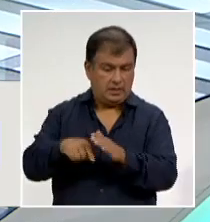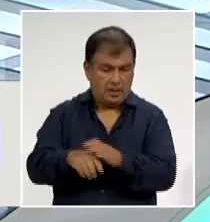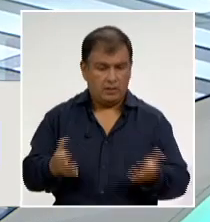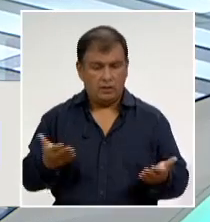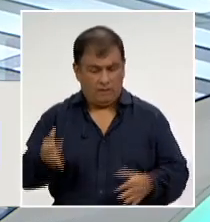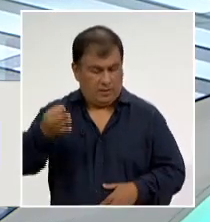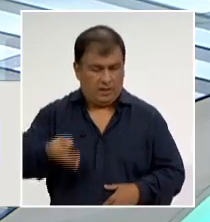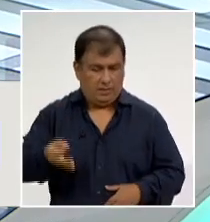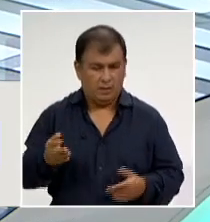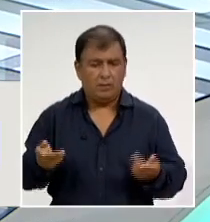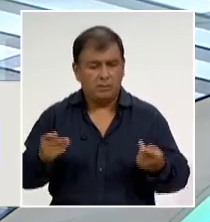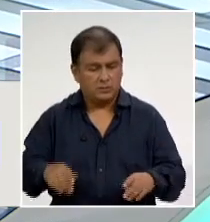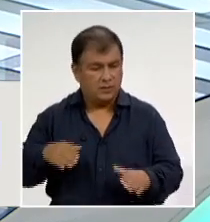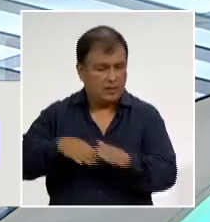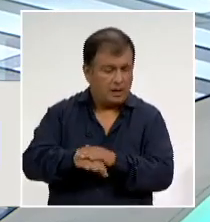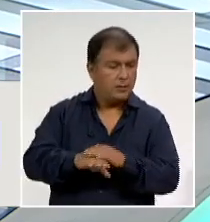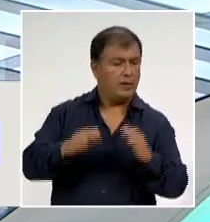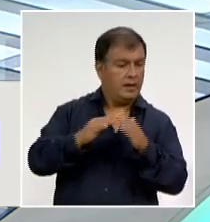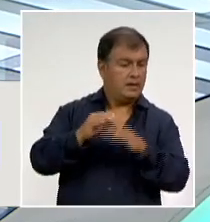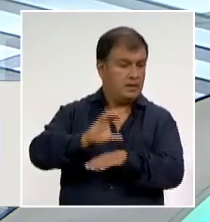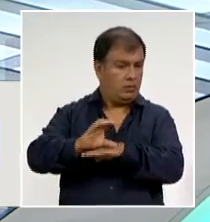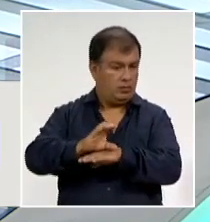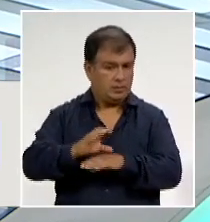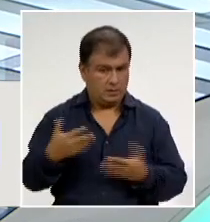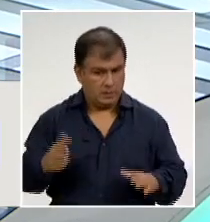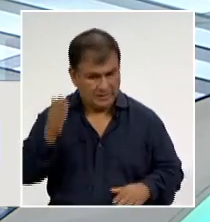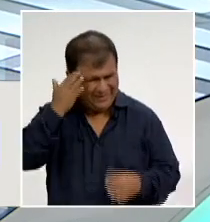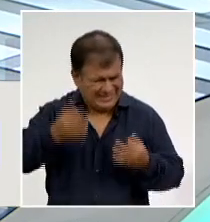entonces efectivamente se produjo dentro de la vivienda de Comas.